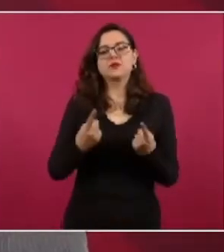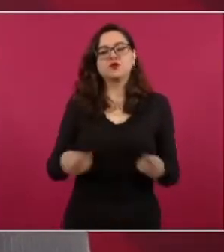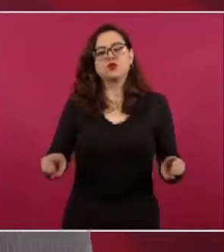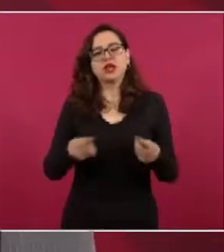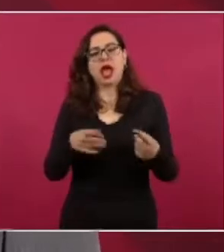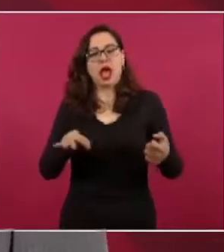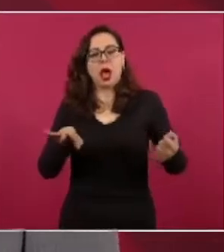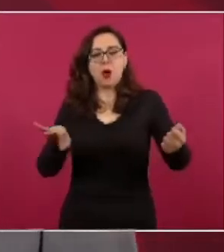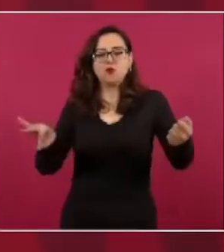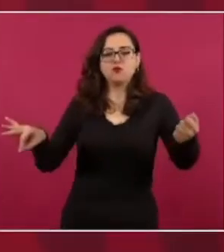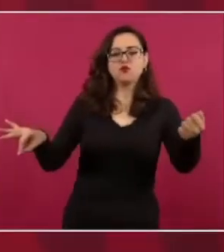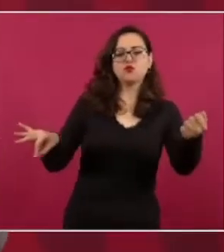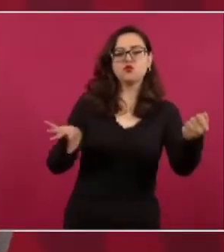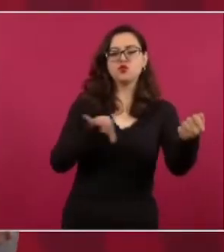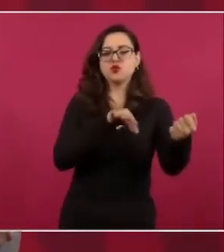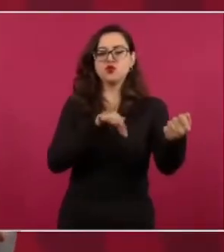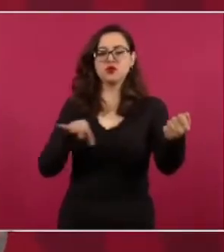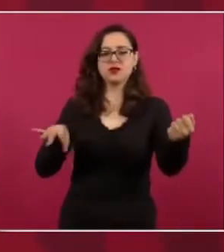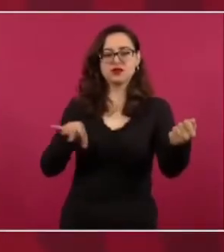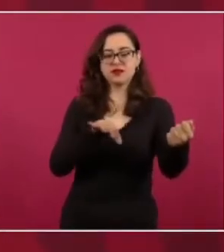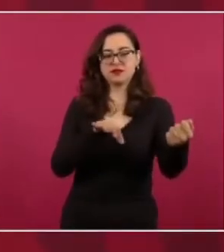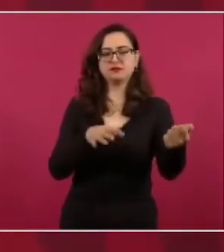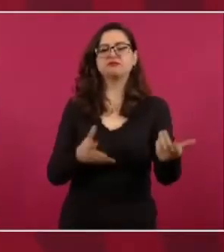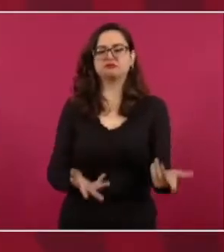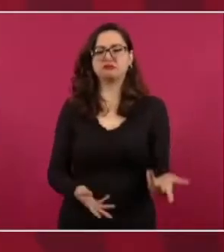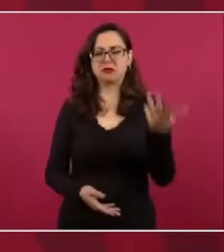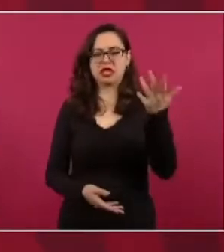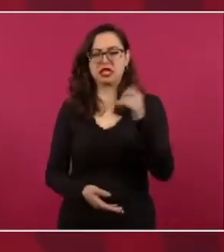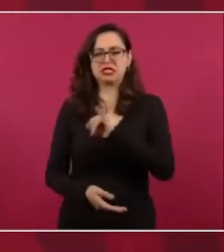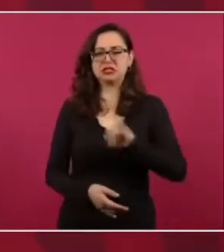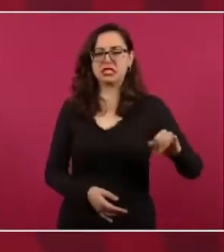se agarra con la izquierda,